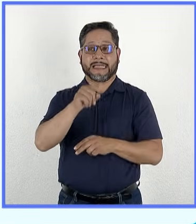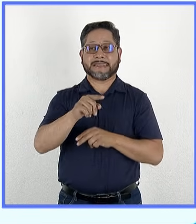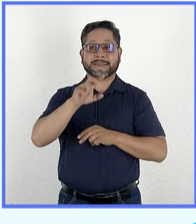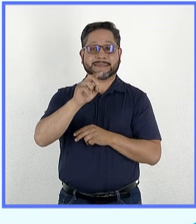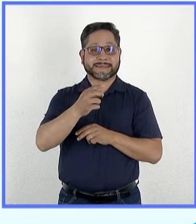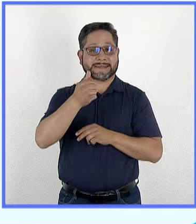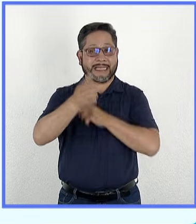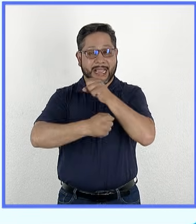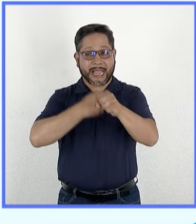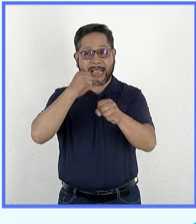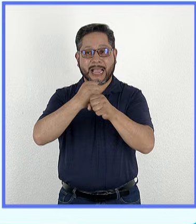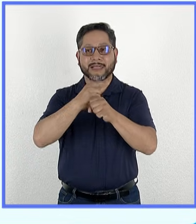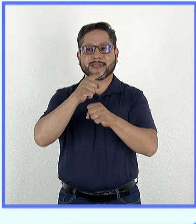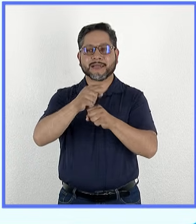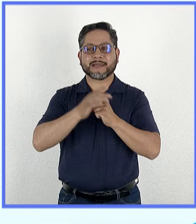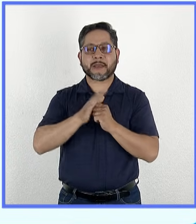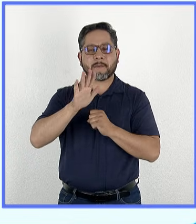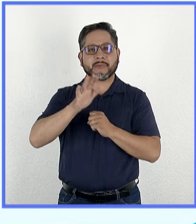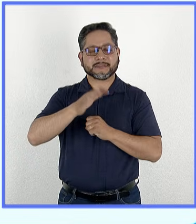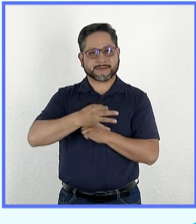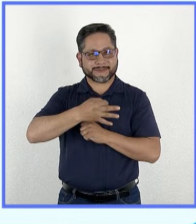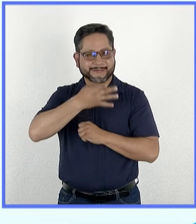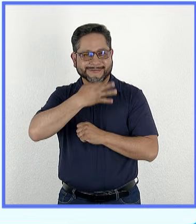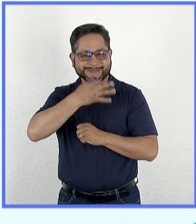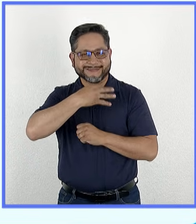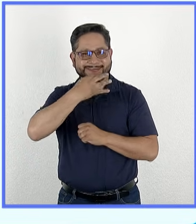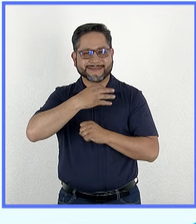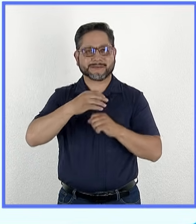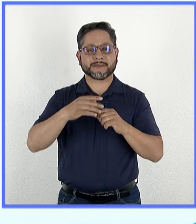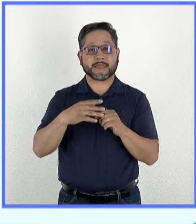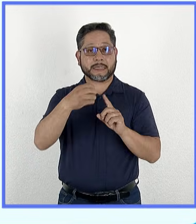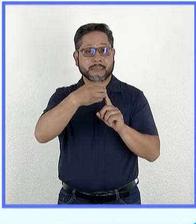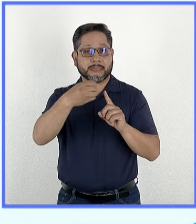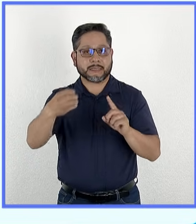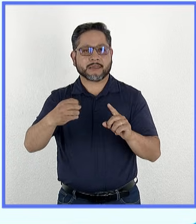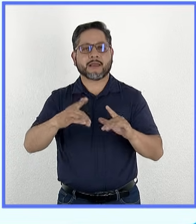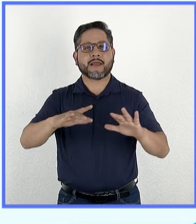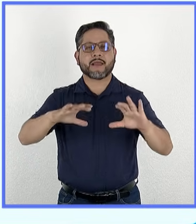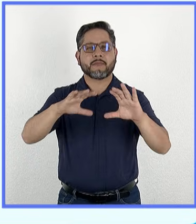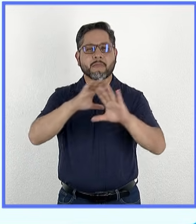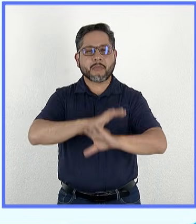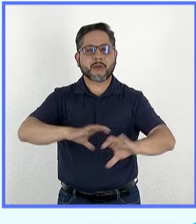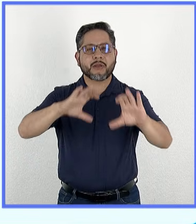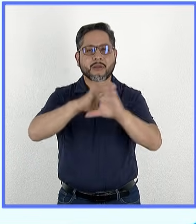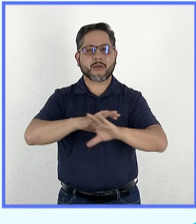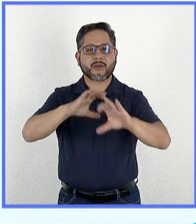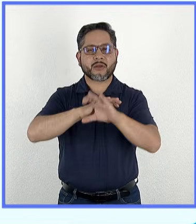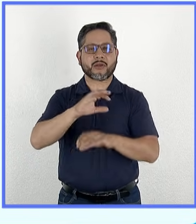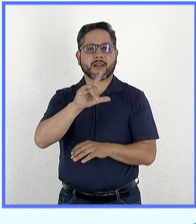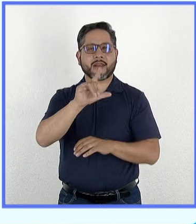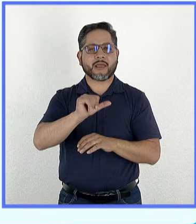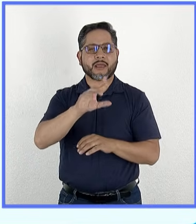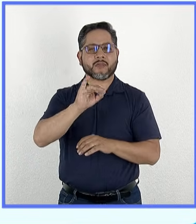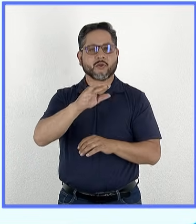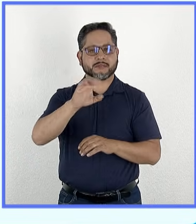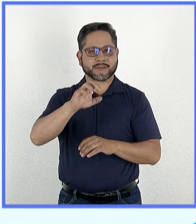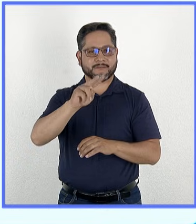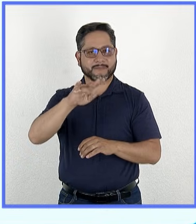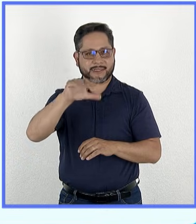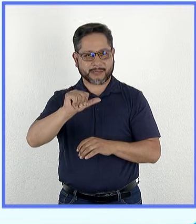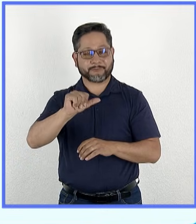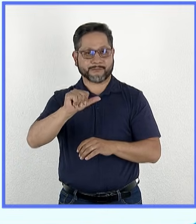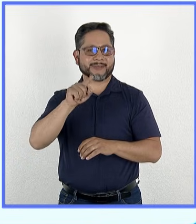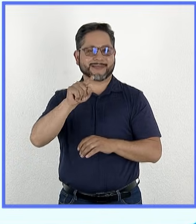bueno, como parte de los festejos, por tercera ocasión organiza el concierto La Dolce Vita, una celebración musical inspirada en el